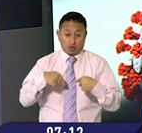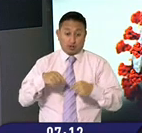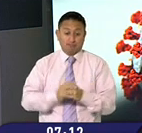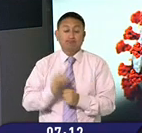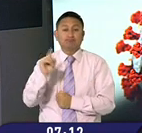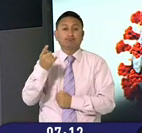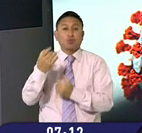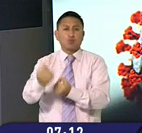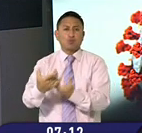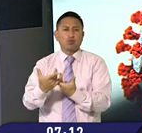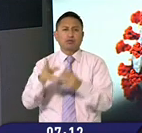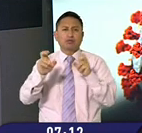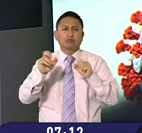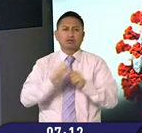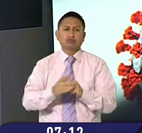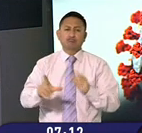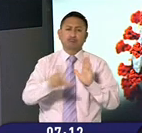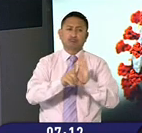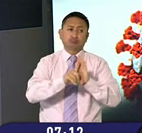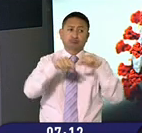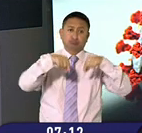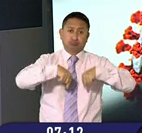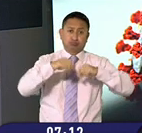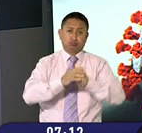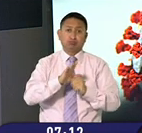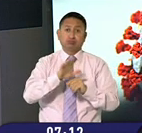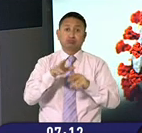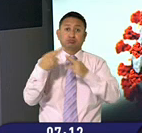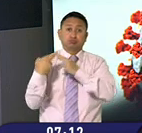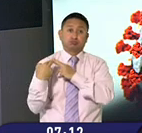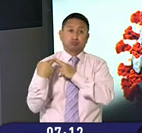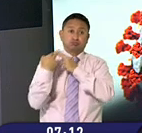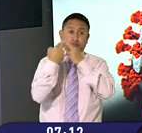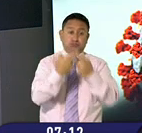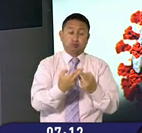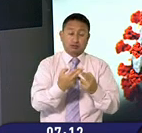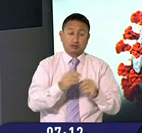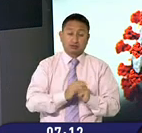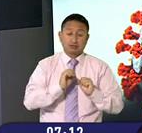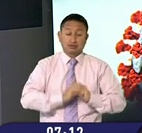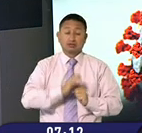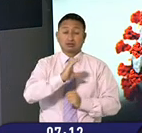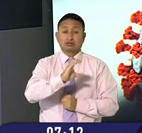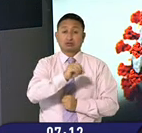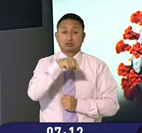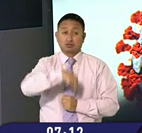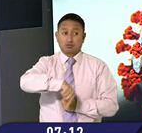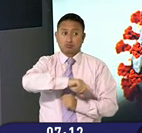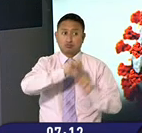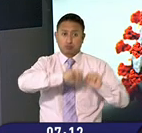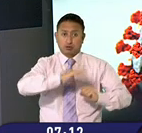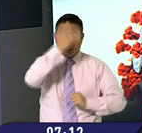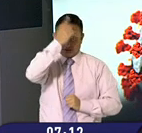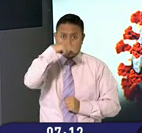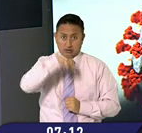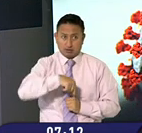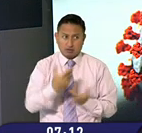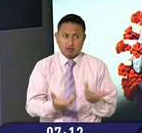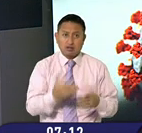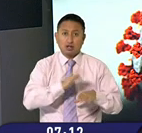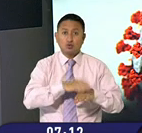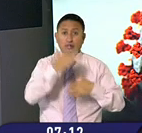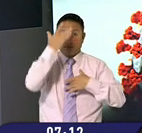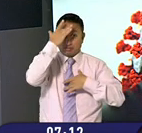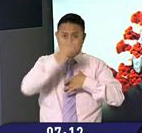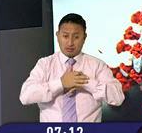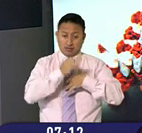para la gestión sanitaria causada por el COVID-19, en donde se le permite al Comité de Operaciones de